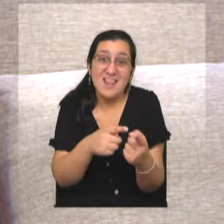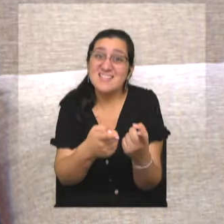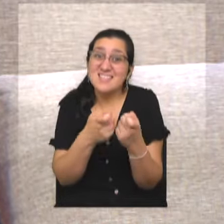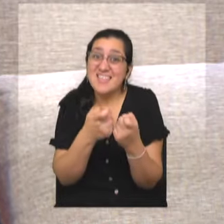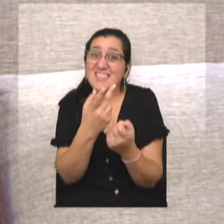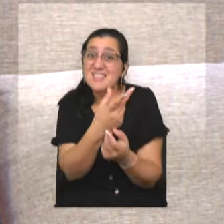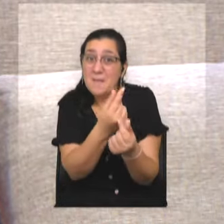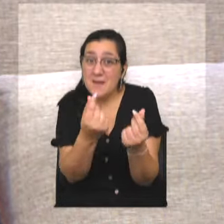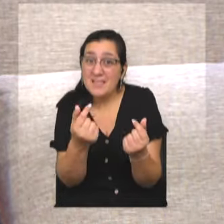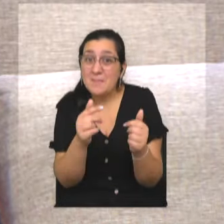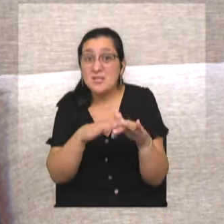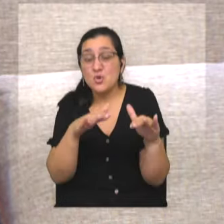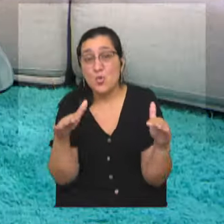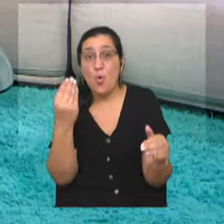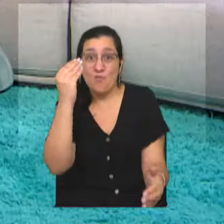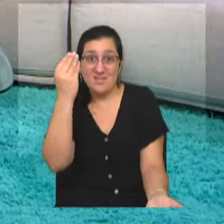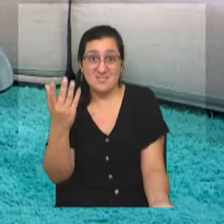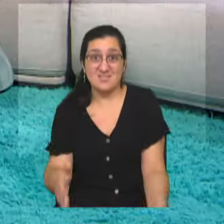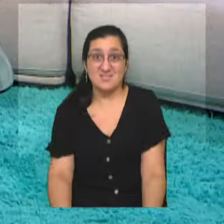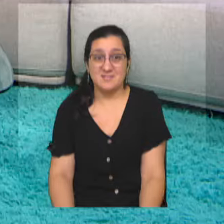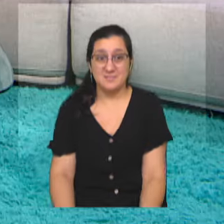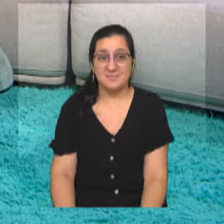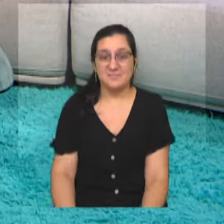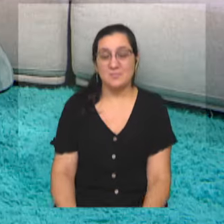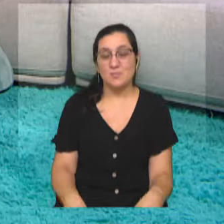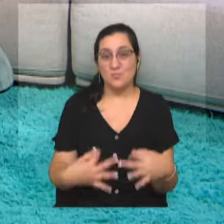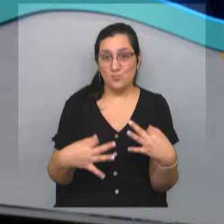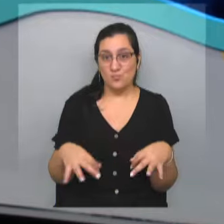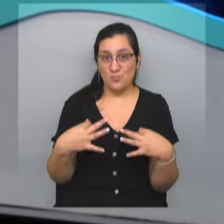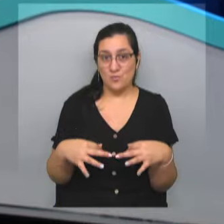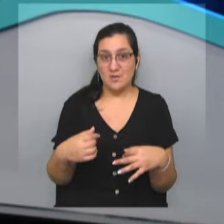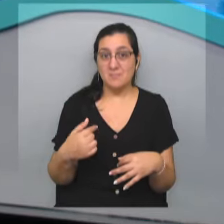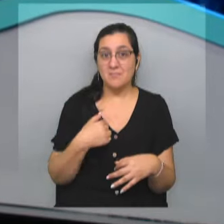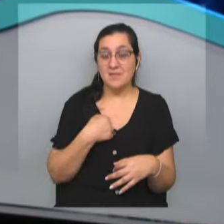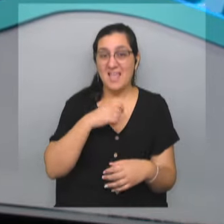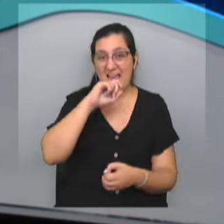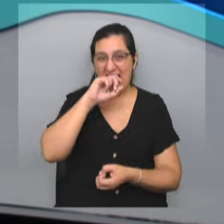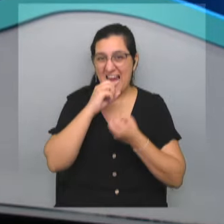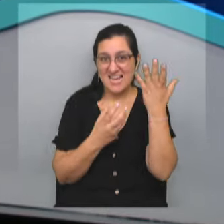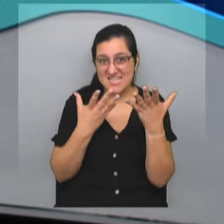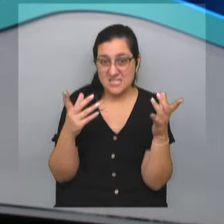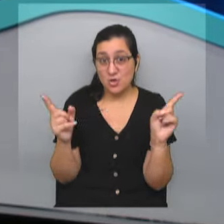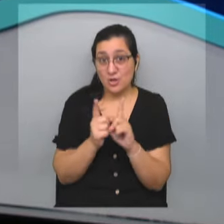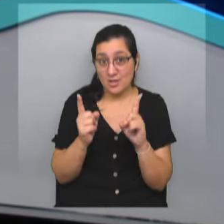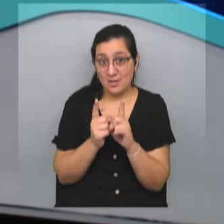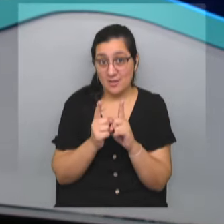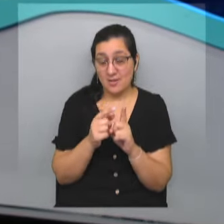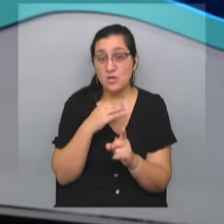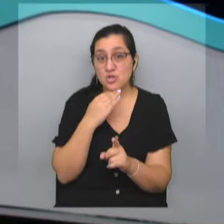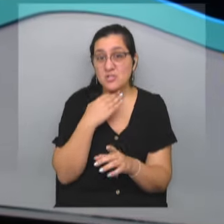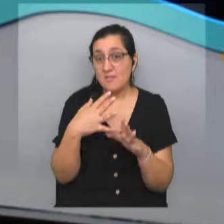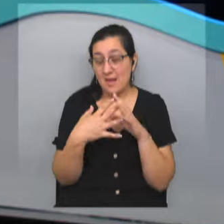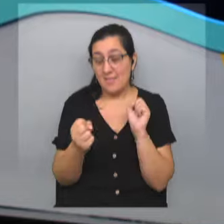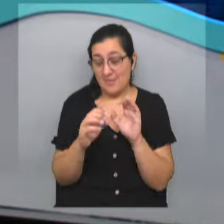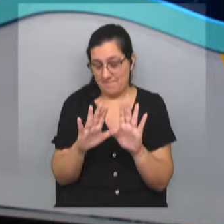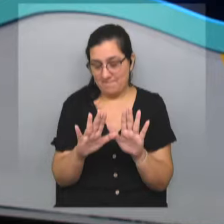dinero para estos jueces. ¡Correcto! Bien, yo mi descarga es cortita y no sé si se va a entender, pero